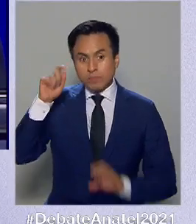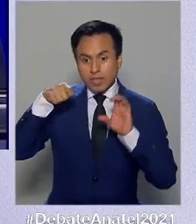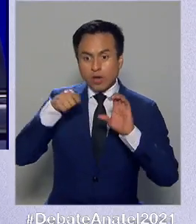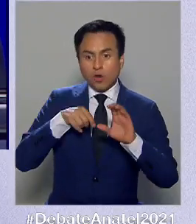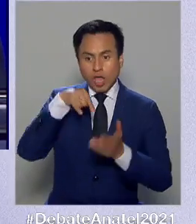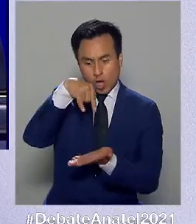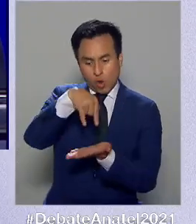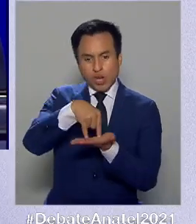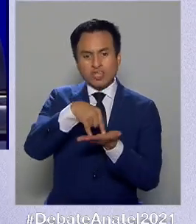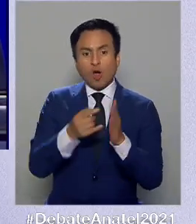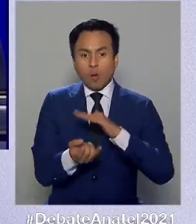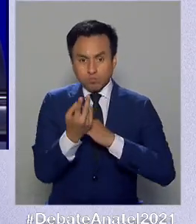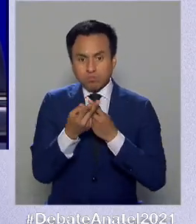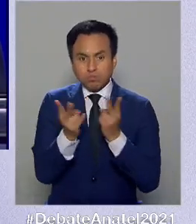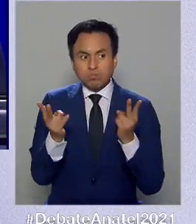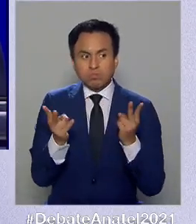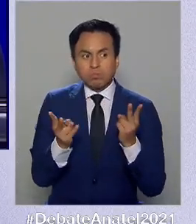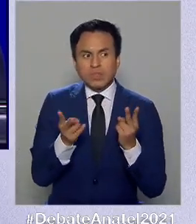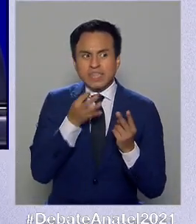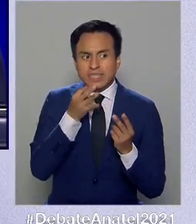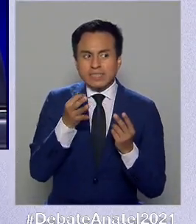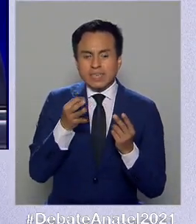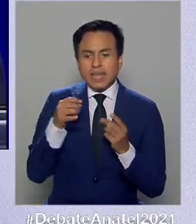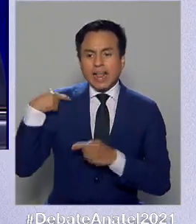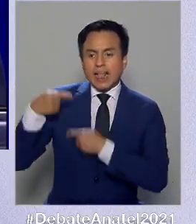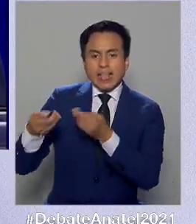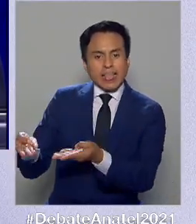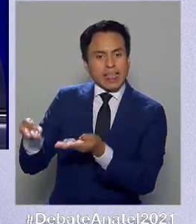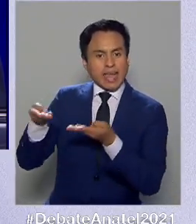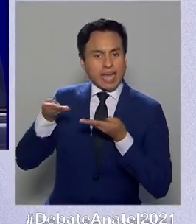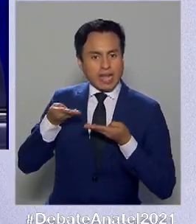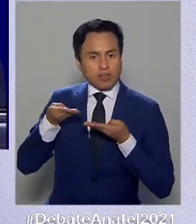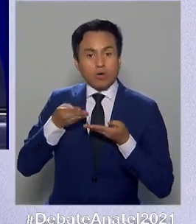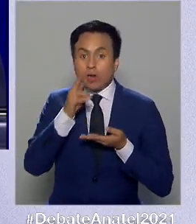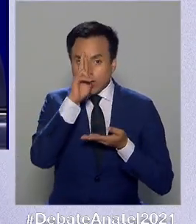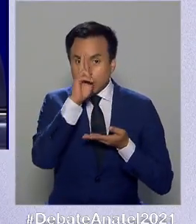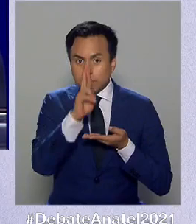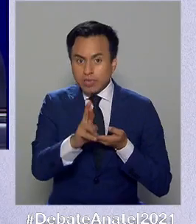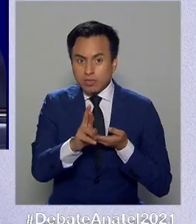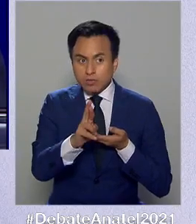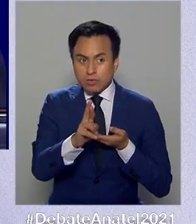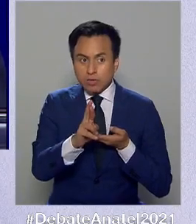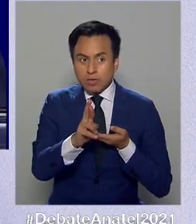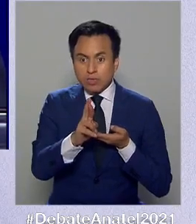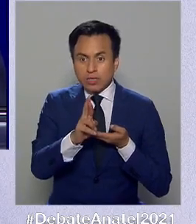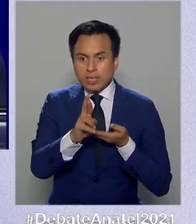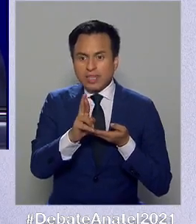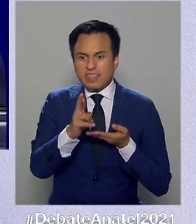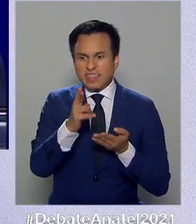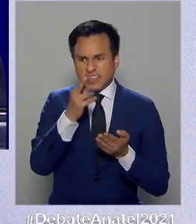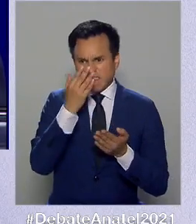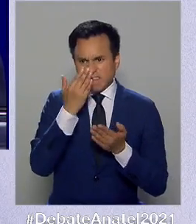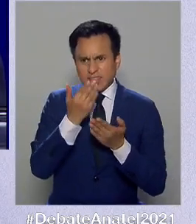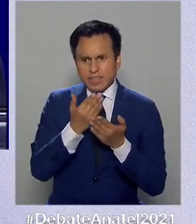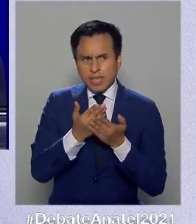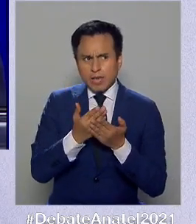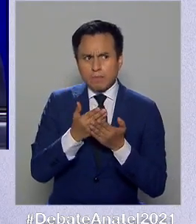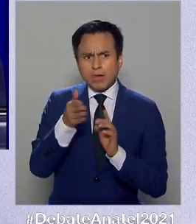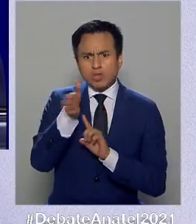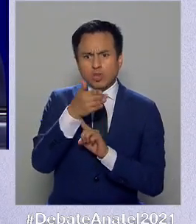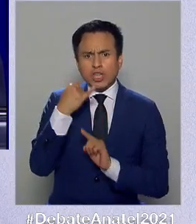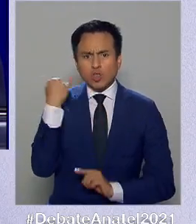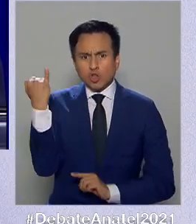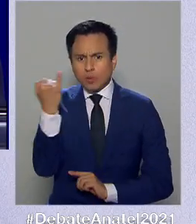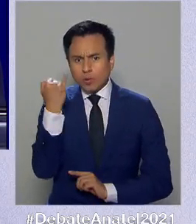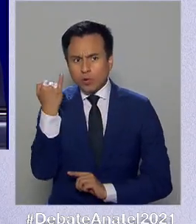Congreso, y voy a citarlo bien, el legado y el respeto... Del Frente. Del Frente y, Patriótico y del Frente Autónomo.